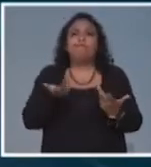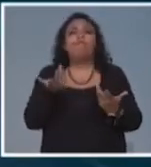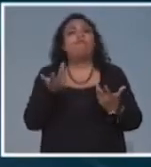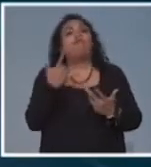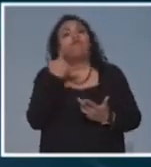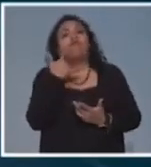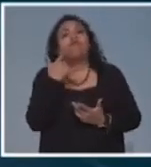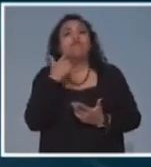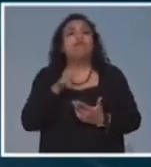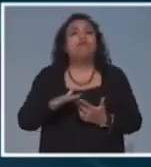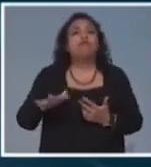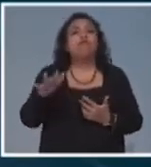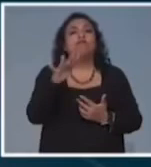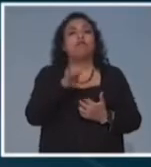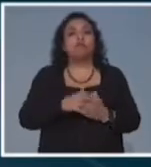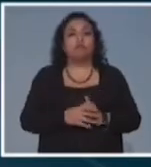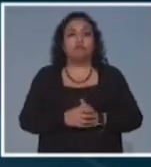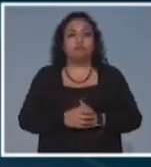espectadores.